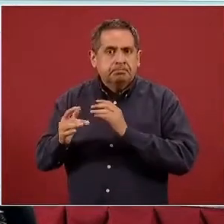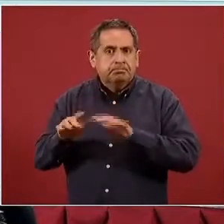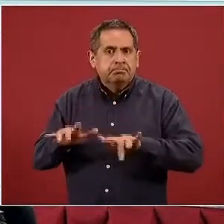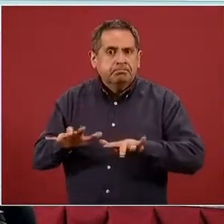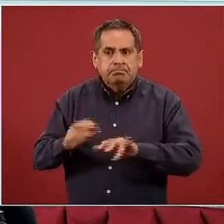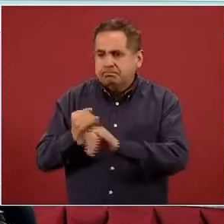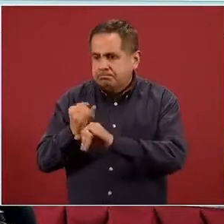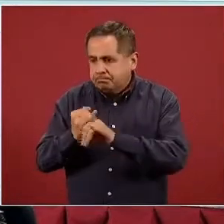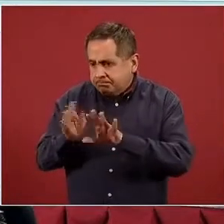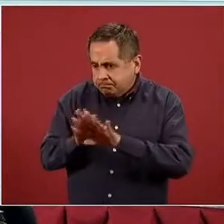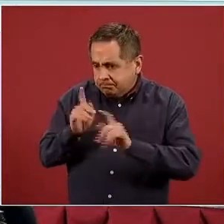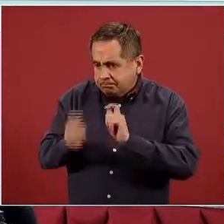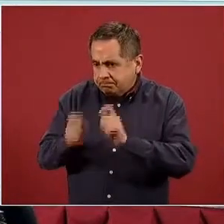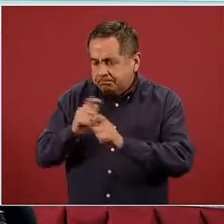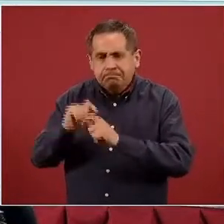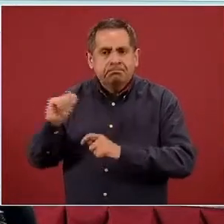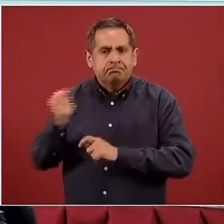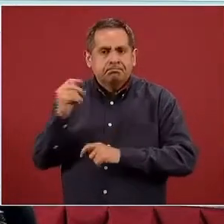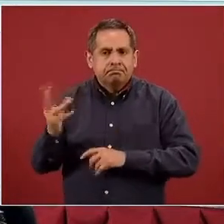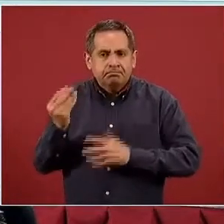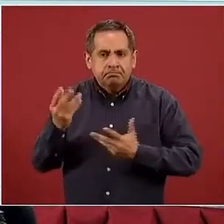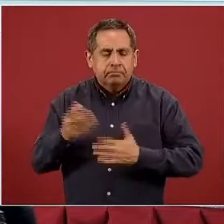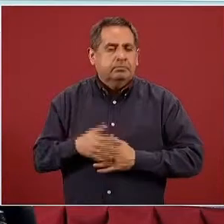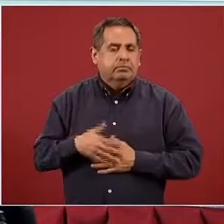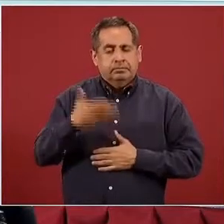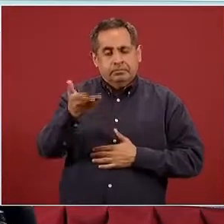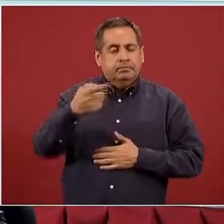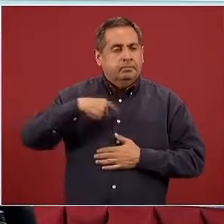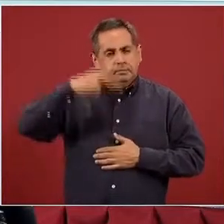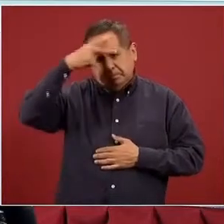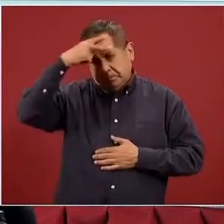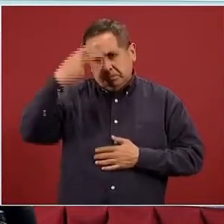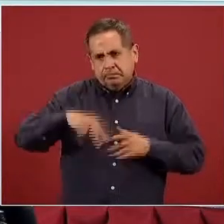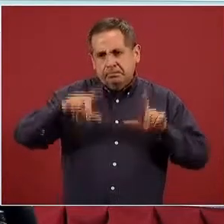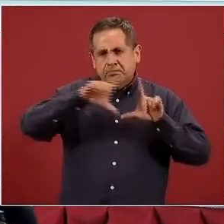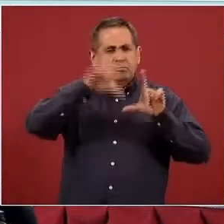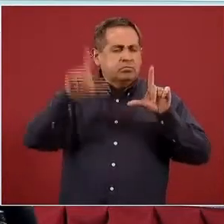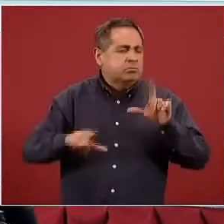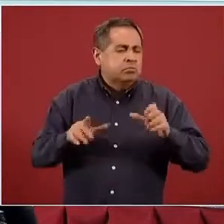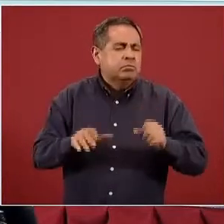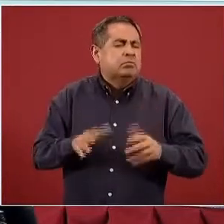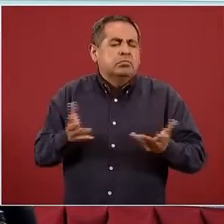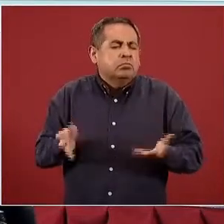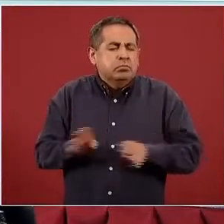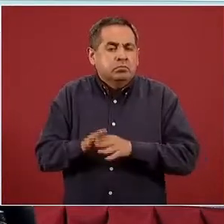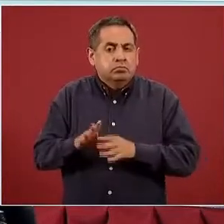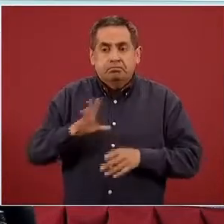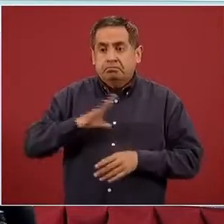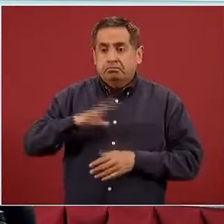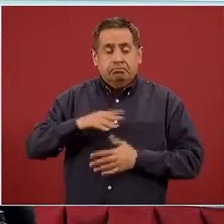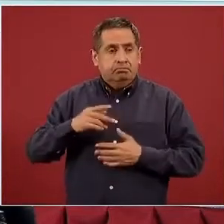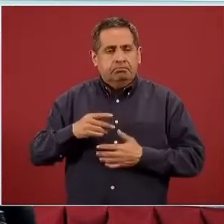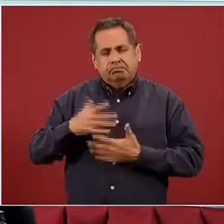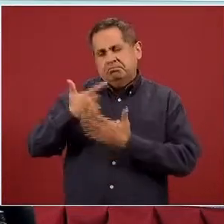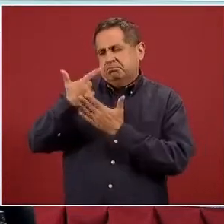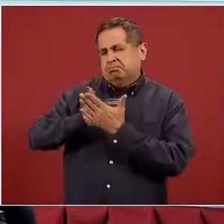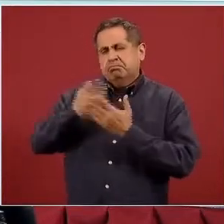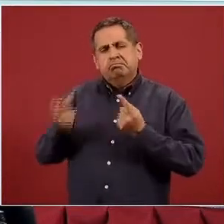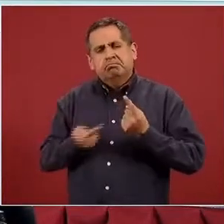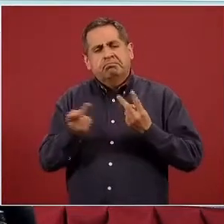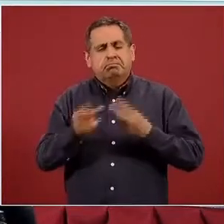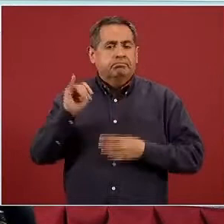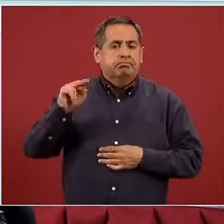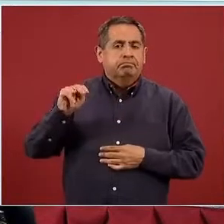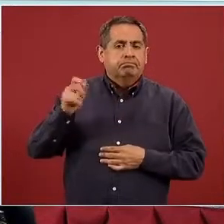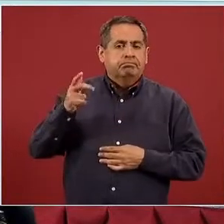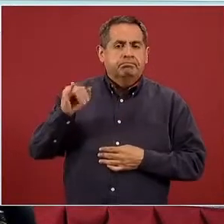importante que tenemos que tomar en cuenta es cómo está la situación en México, ¿no? Tenemos varias encuestas ya realizadas por el INEGI,